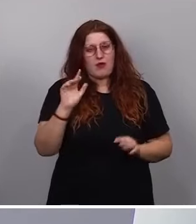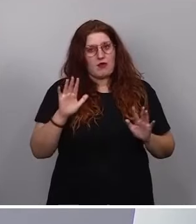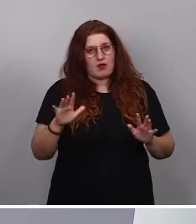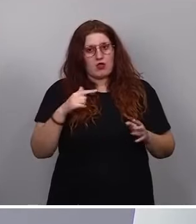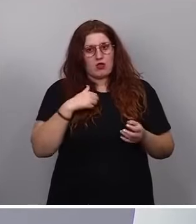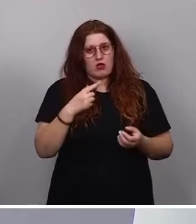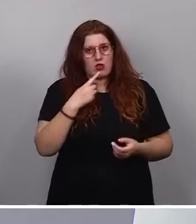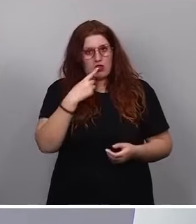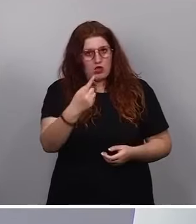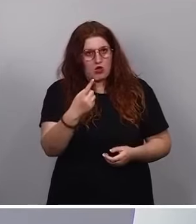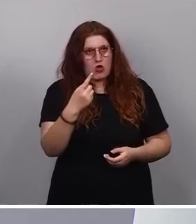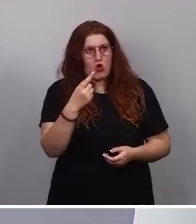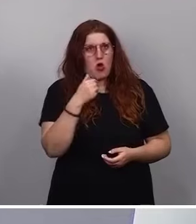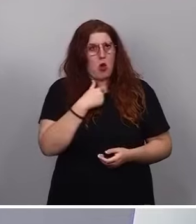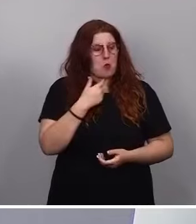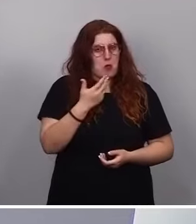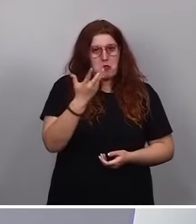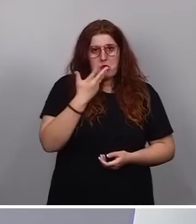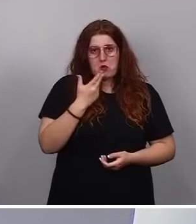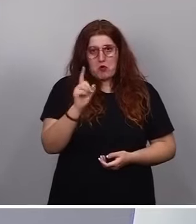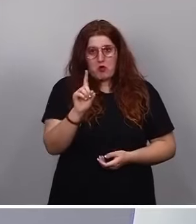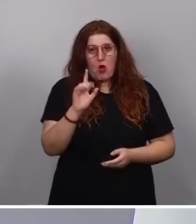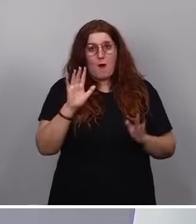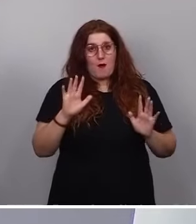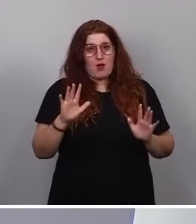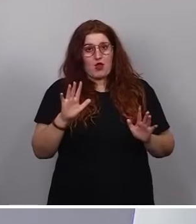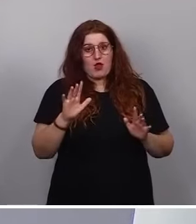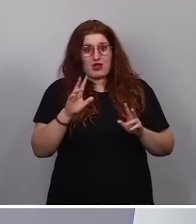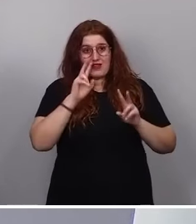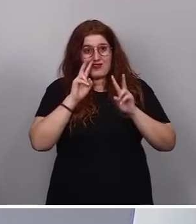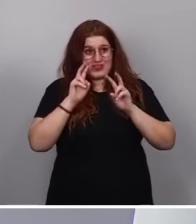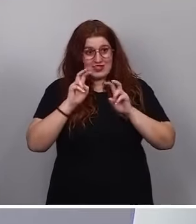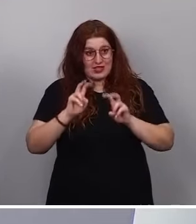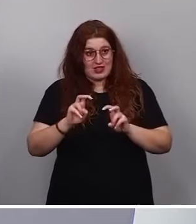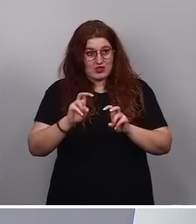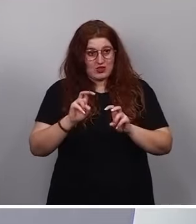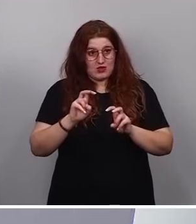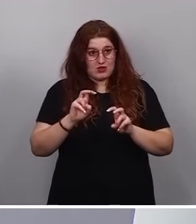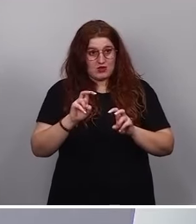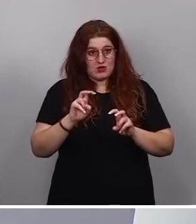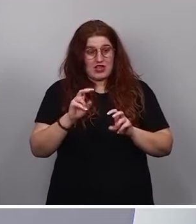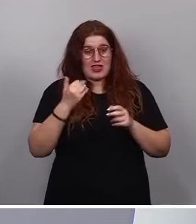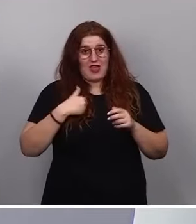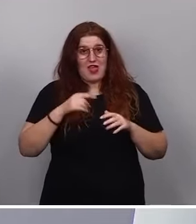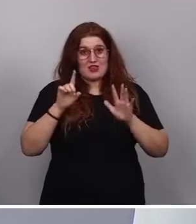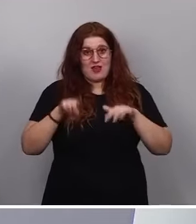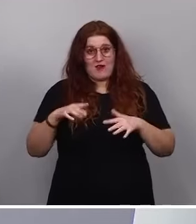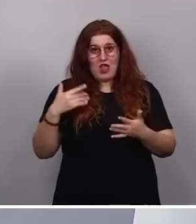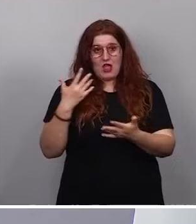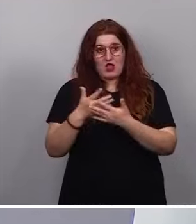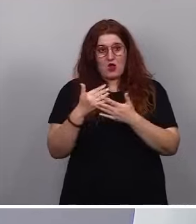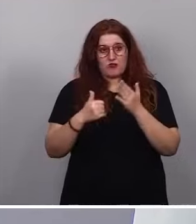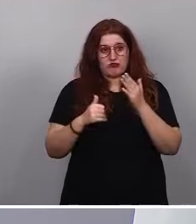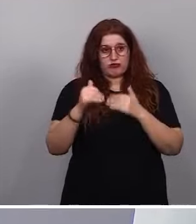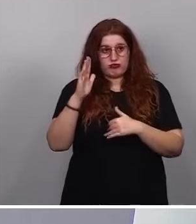que, pese a no conocer este auto en concreto, sí le digo que la investigación, que se prolonga ya más de 6 meses,